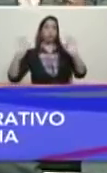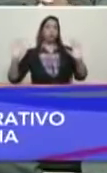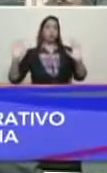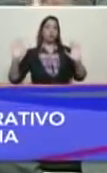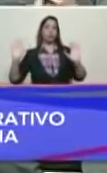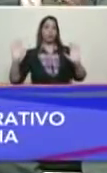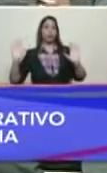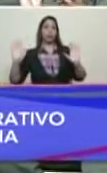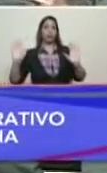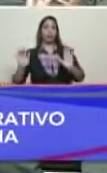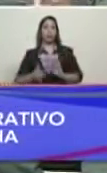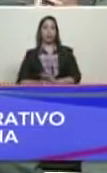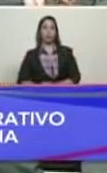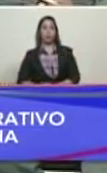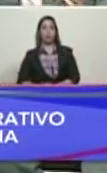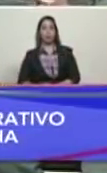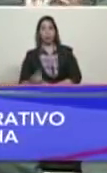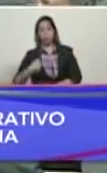Y así se hizo.